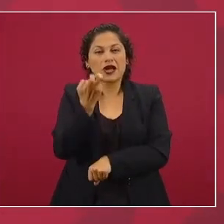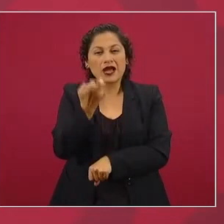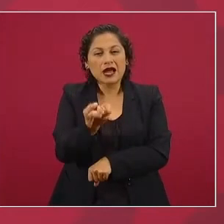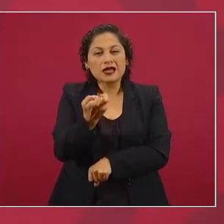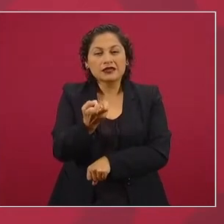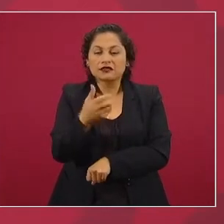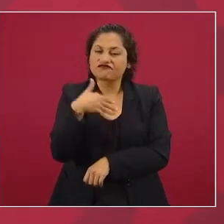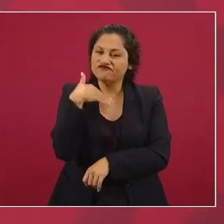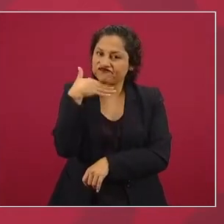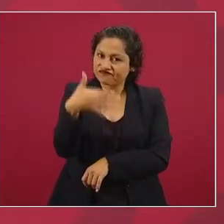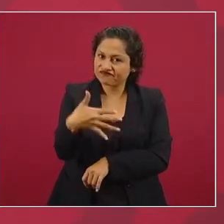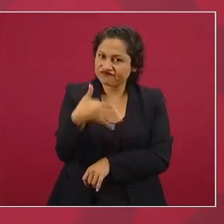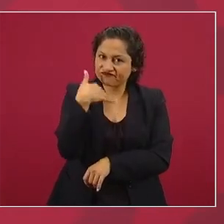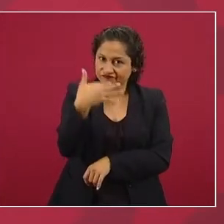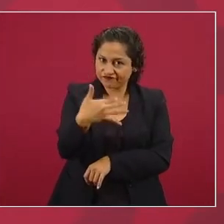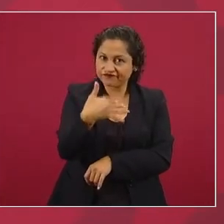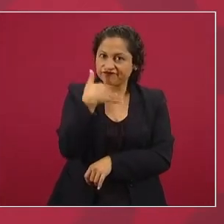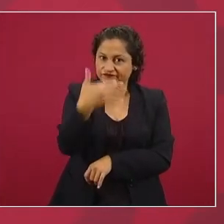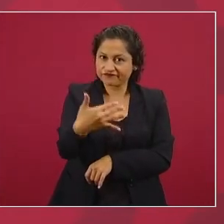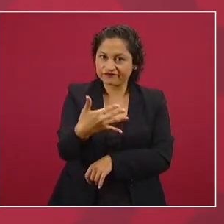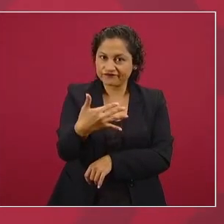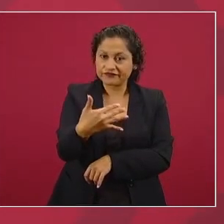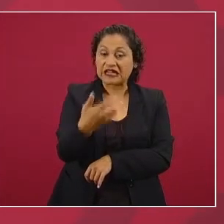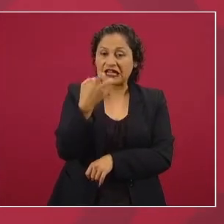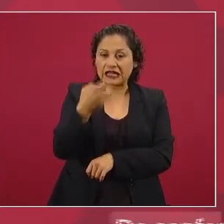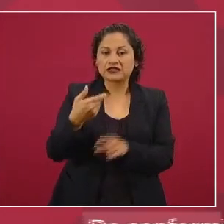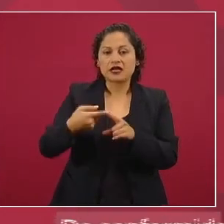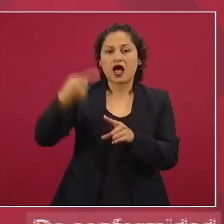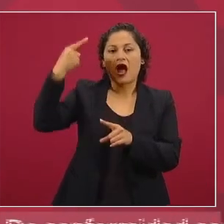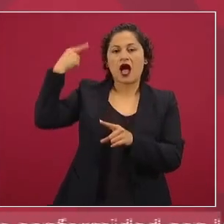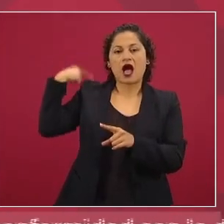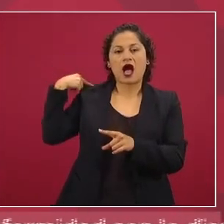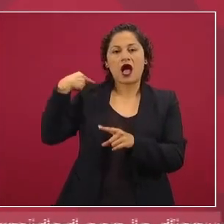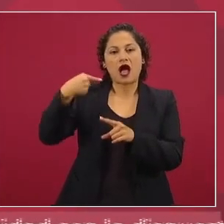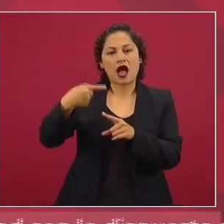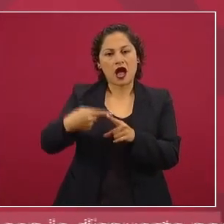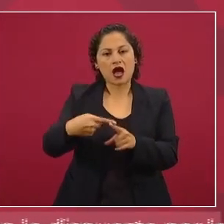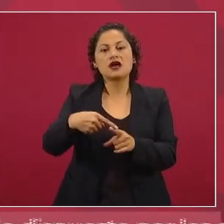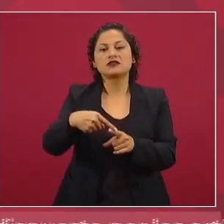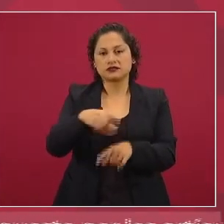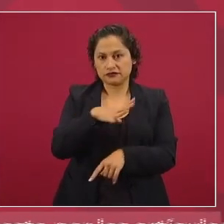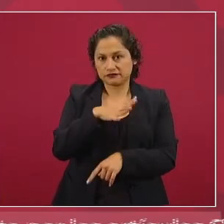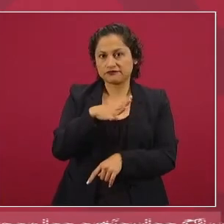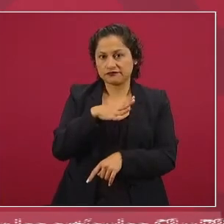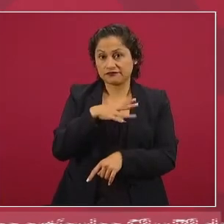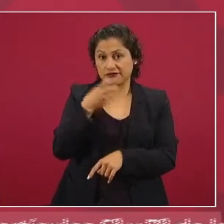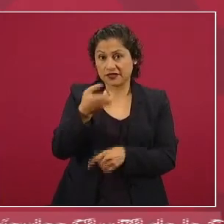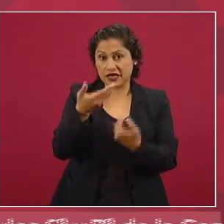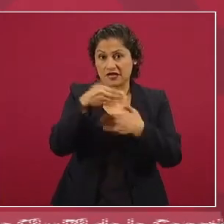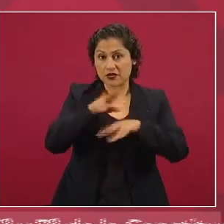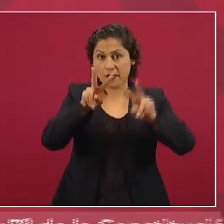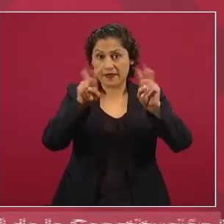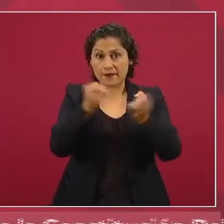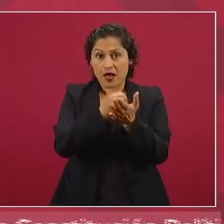que ha imperado en todos estos créditos,